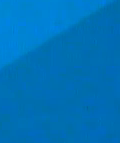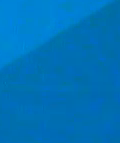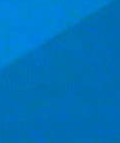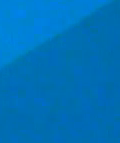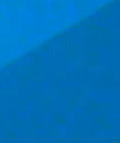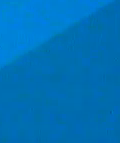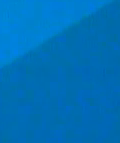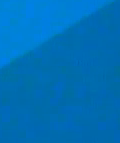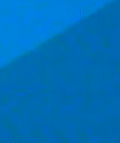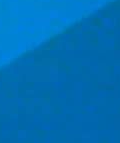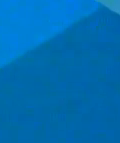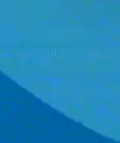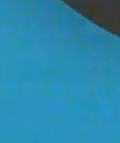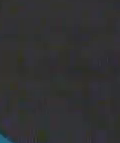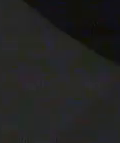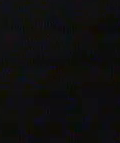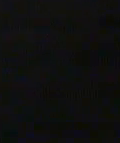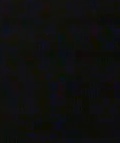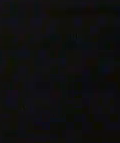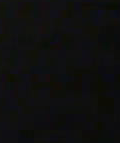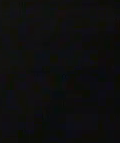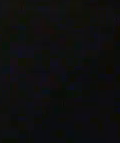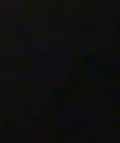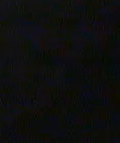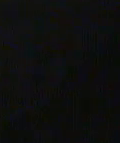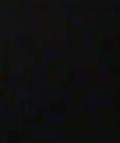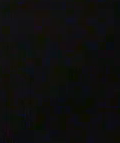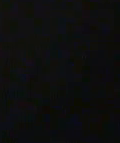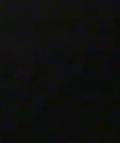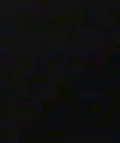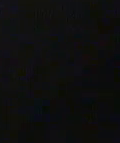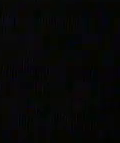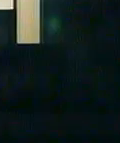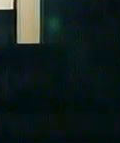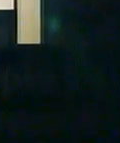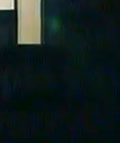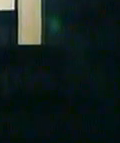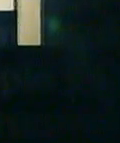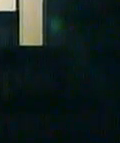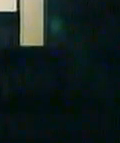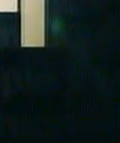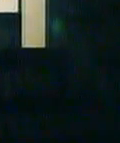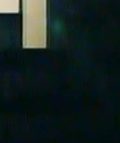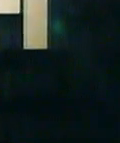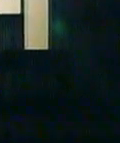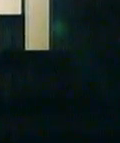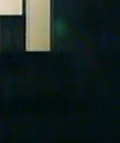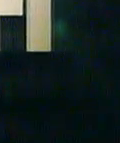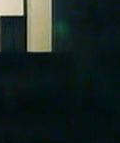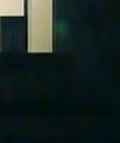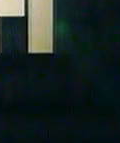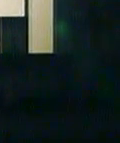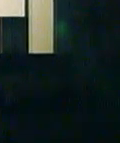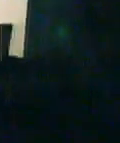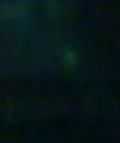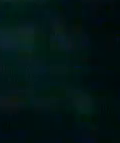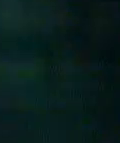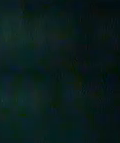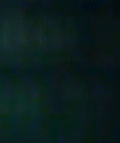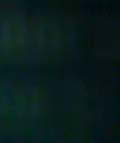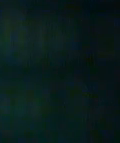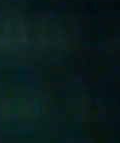Vívelo desde las 18 horas por Ecuador TV. Cartón Piedra, la revista del diario El